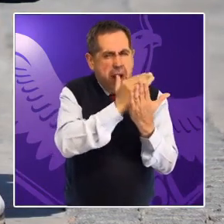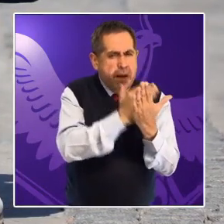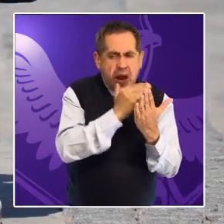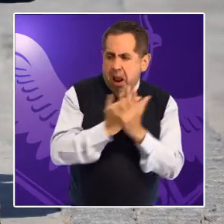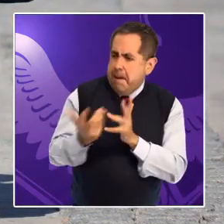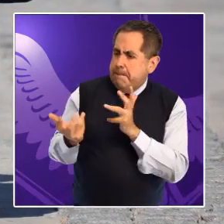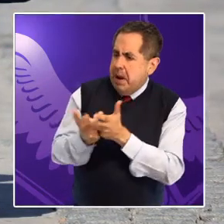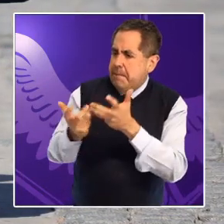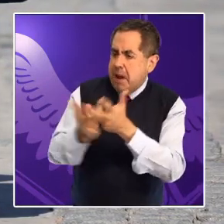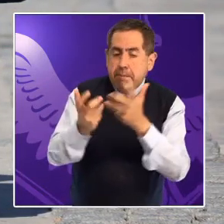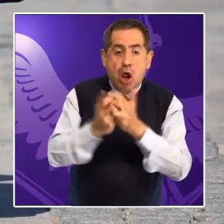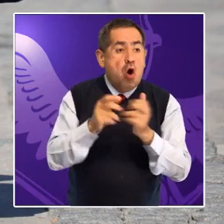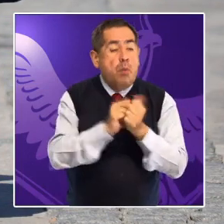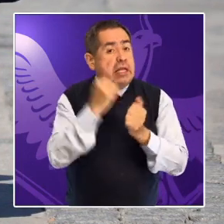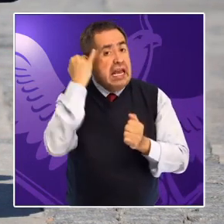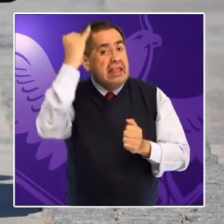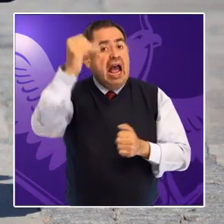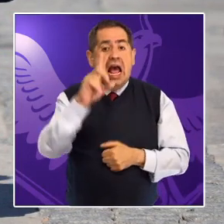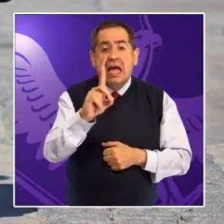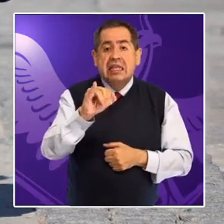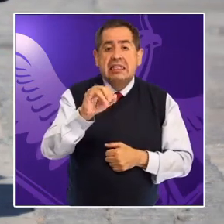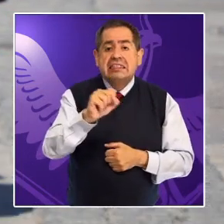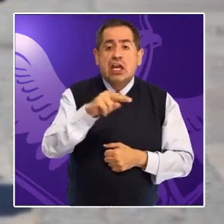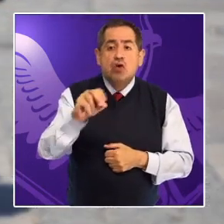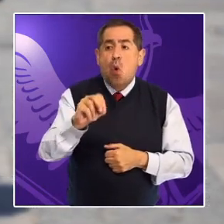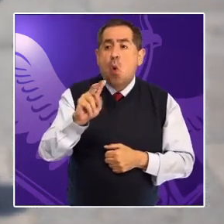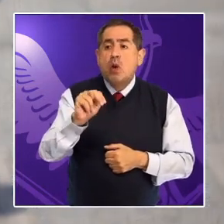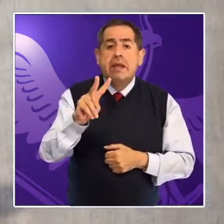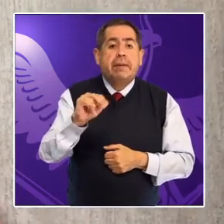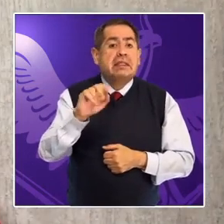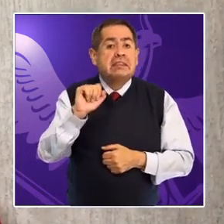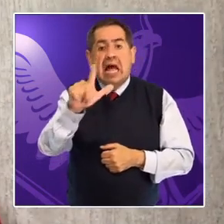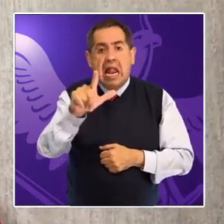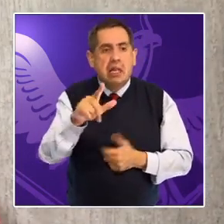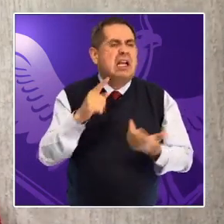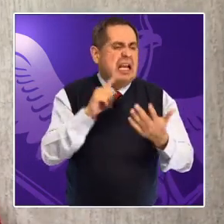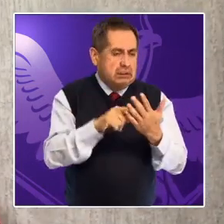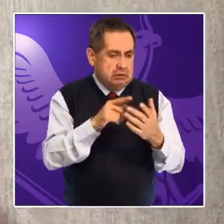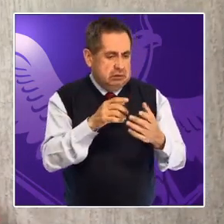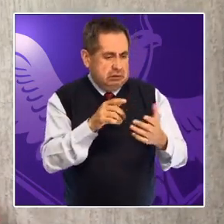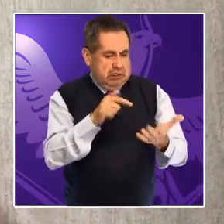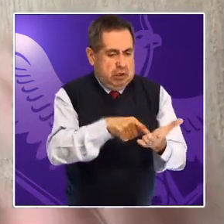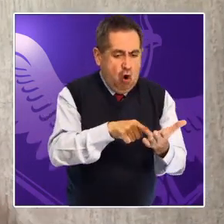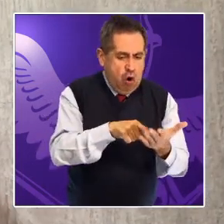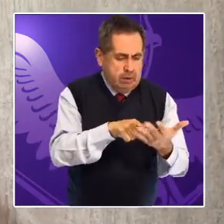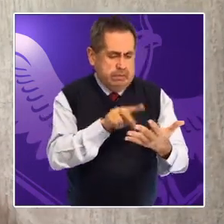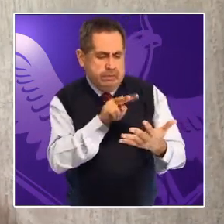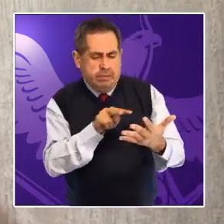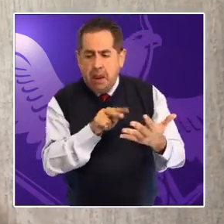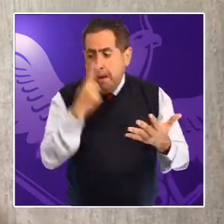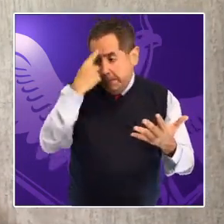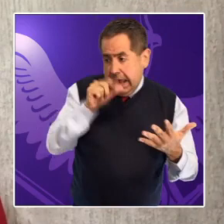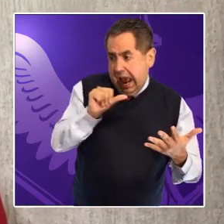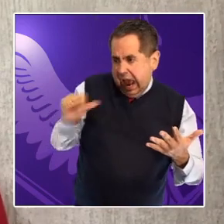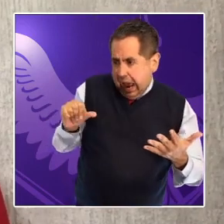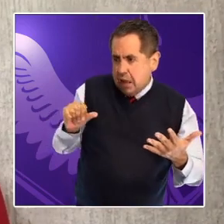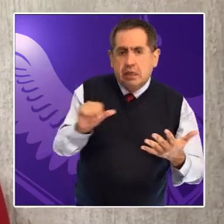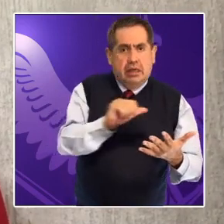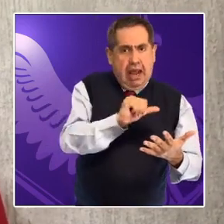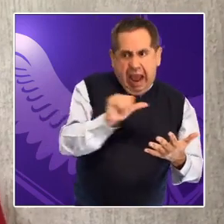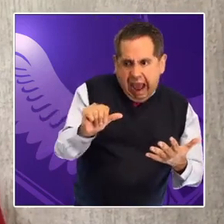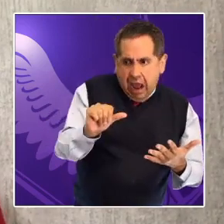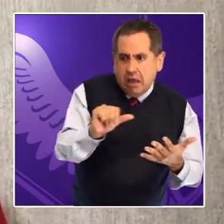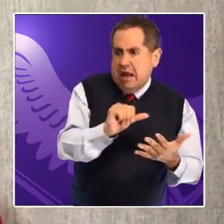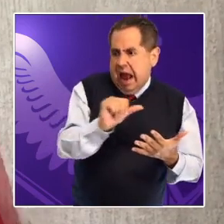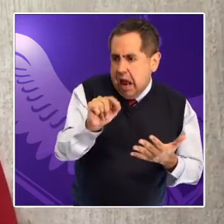diseño universal, que es pensar que un mismo producto puede tener diferentes lecturas o diferentes acercamientos, pero no lo